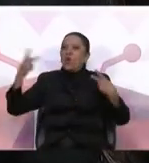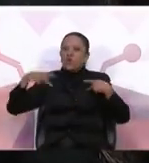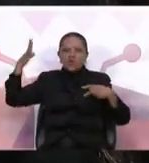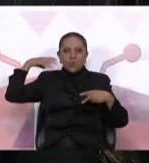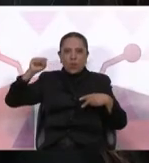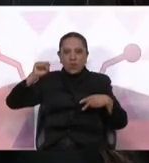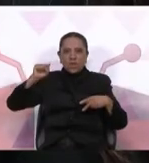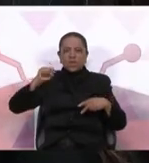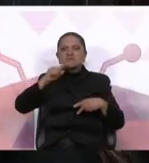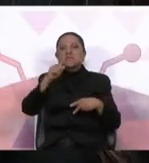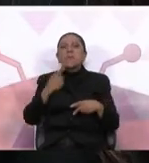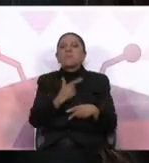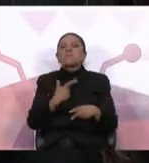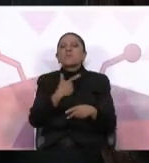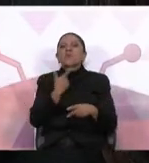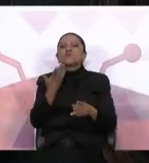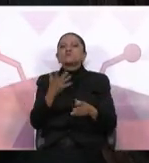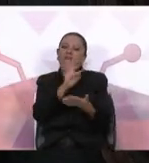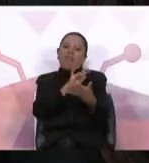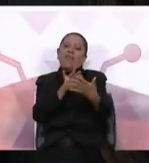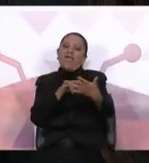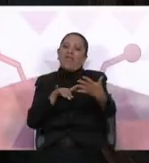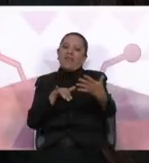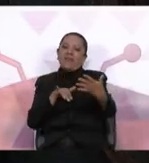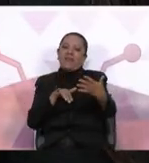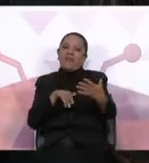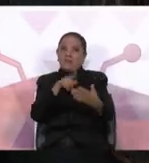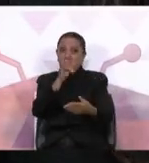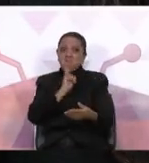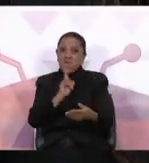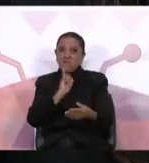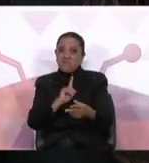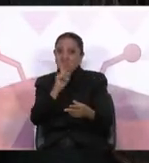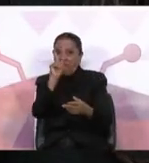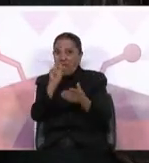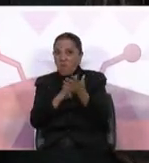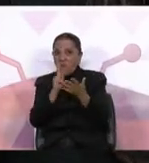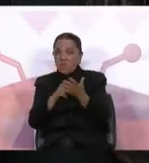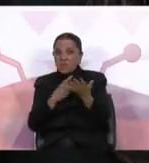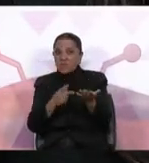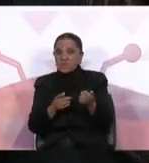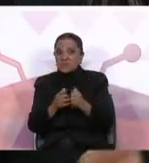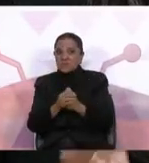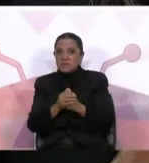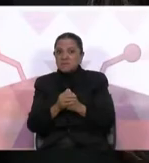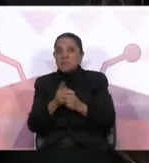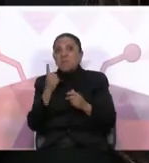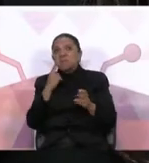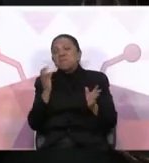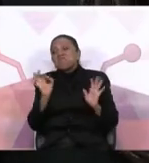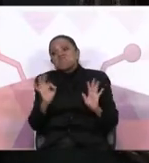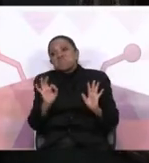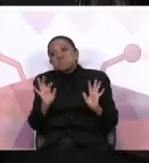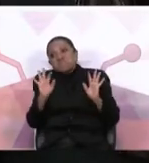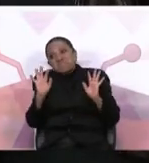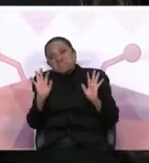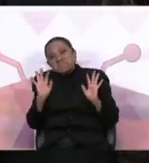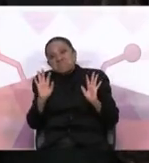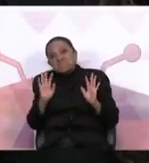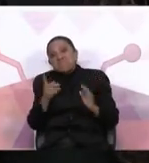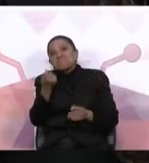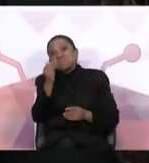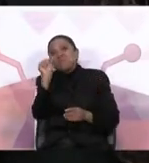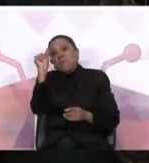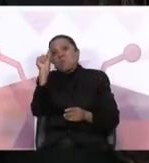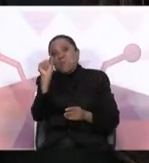la lectura ha mentido alguna vez tal vez es una pequeña mentira blanca